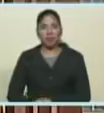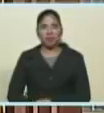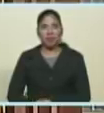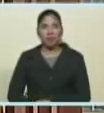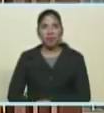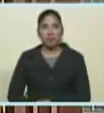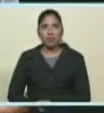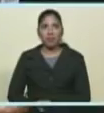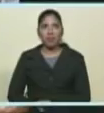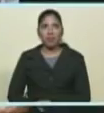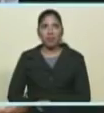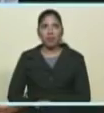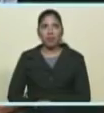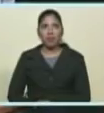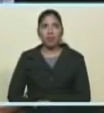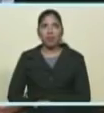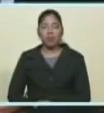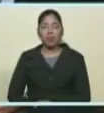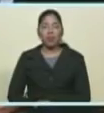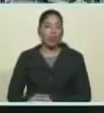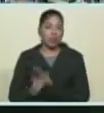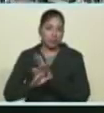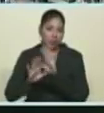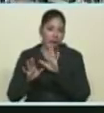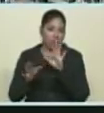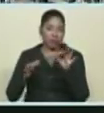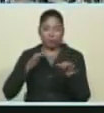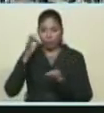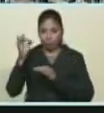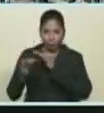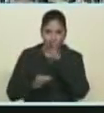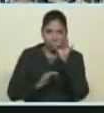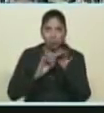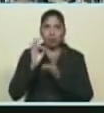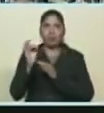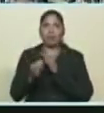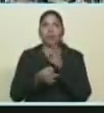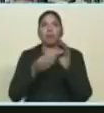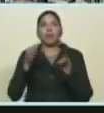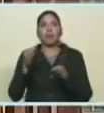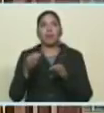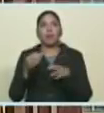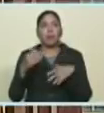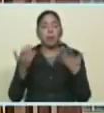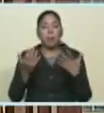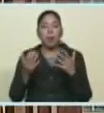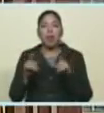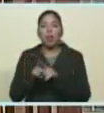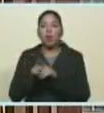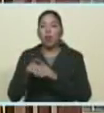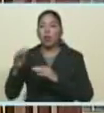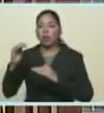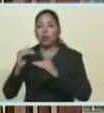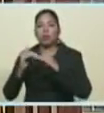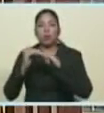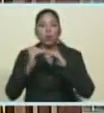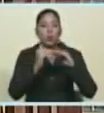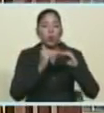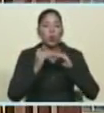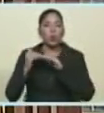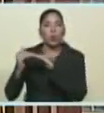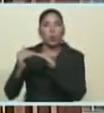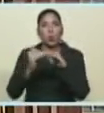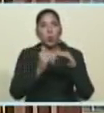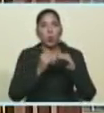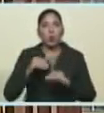Está hecho sobre la base de criterios, como ya lo han explicado, de equilibrar las regiones. Equilibrarlas desde el punto de